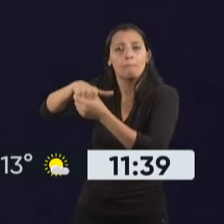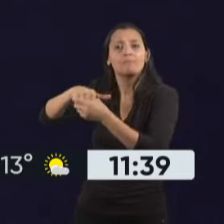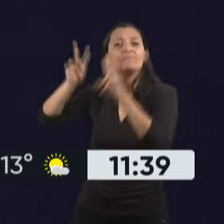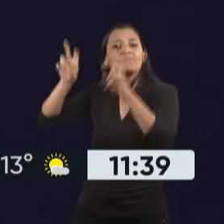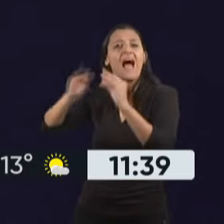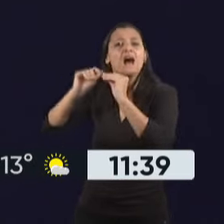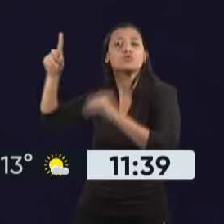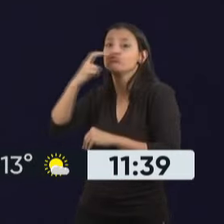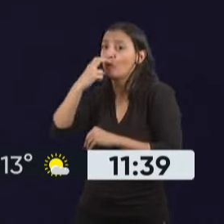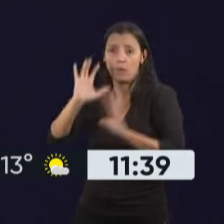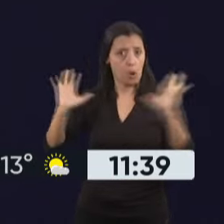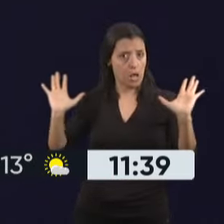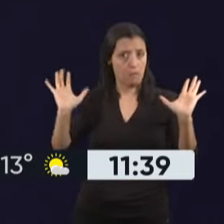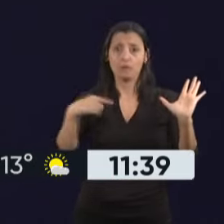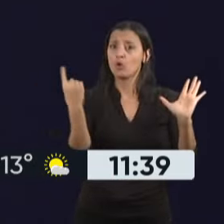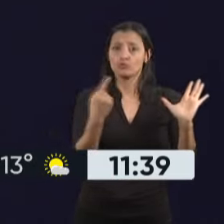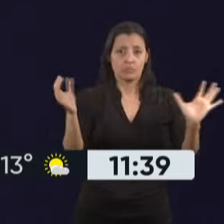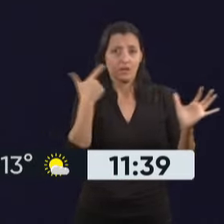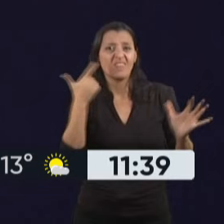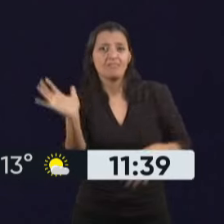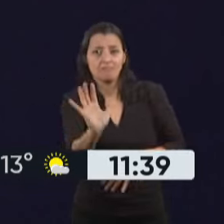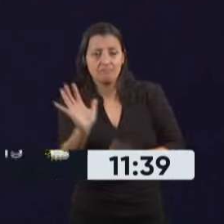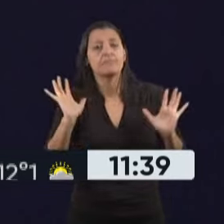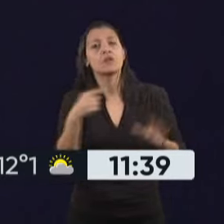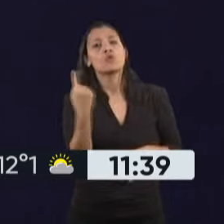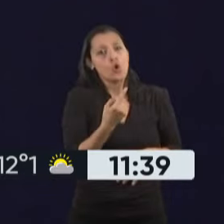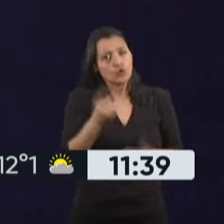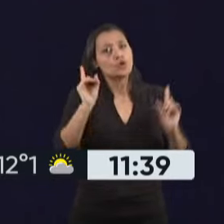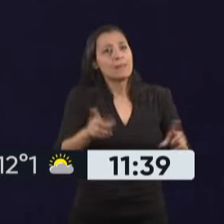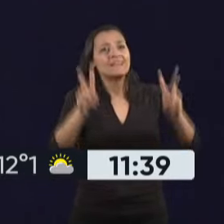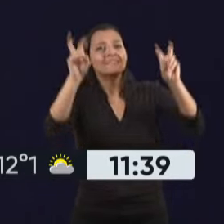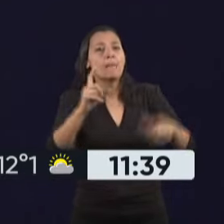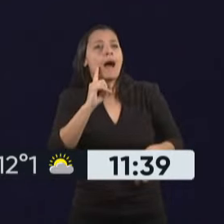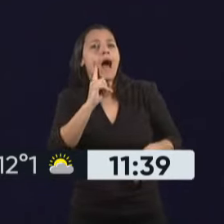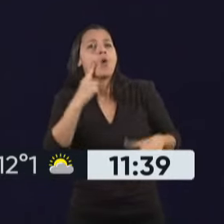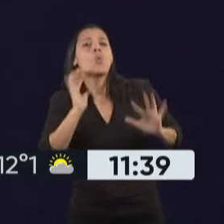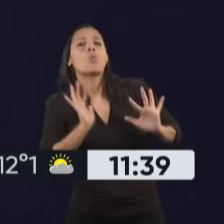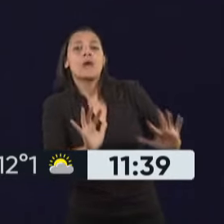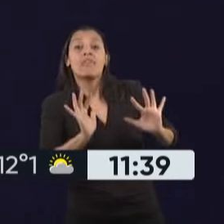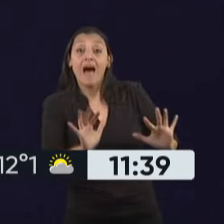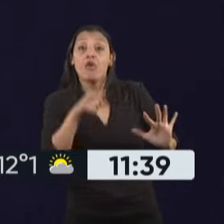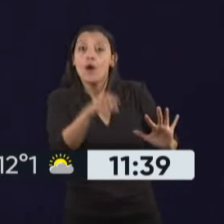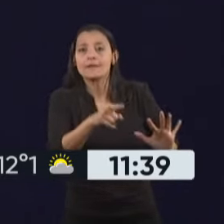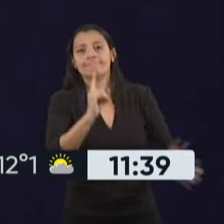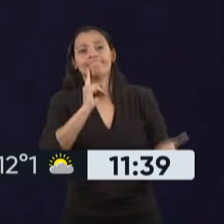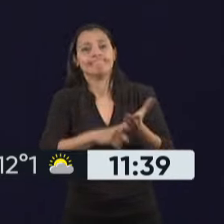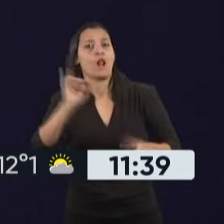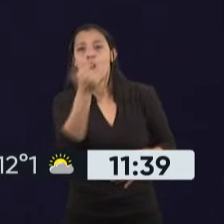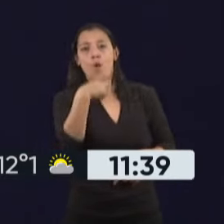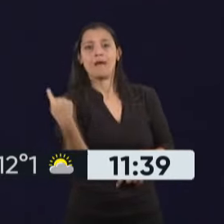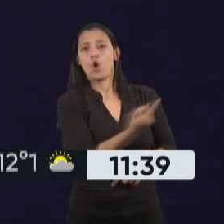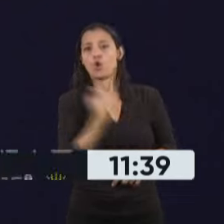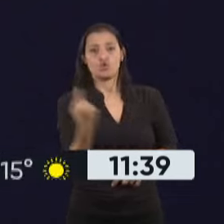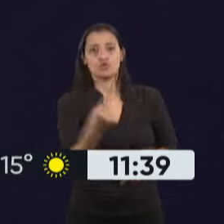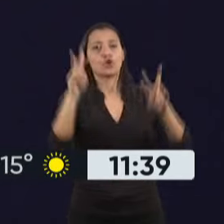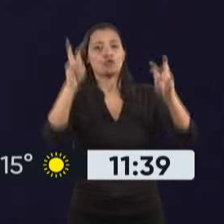Bolivia y entendemos también que la cautela finalmente fue la mejor decisión que hemos tomado.